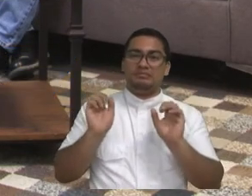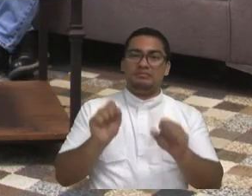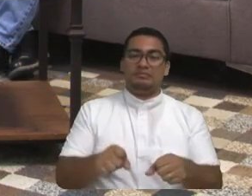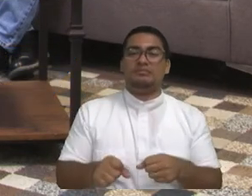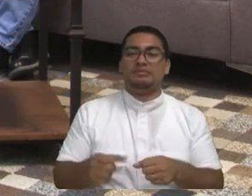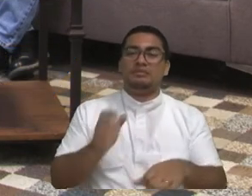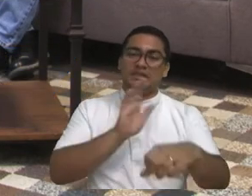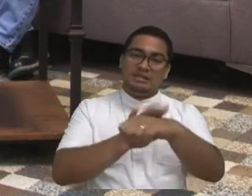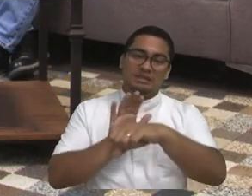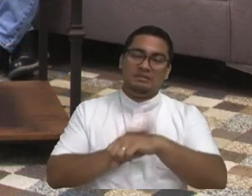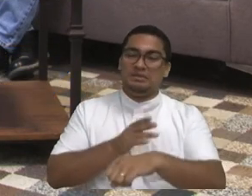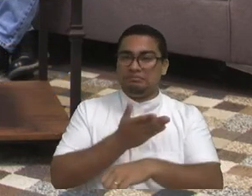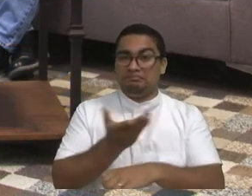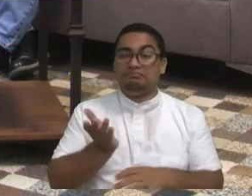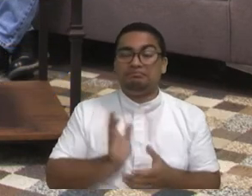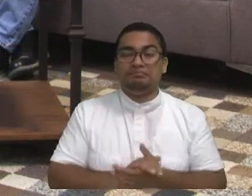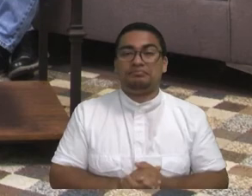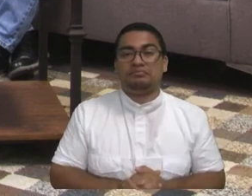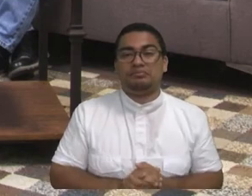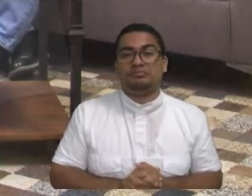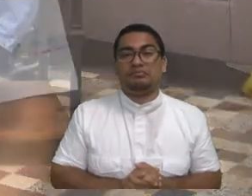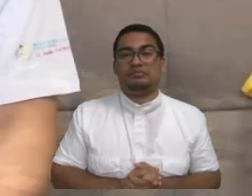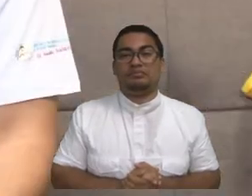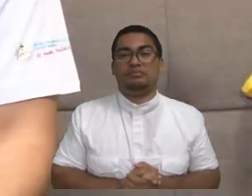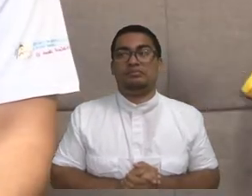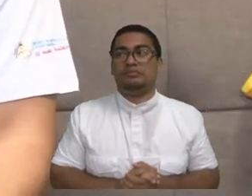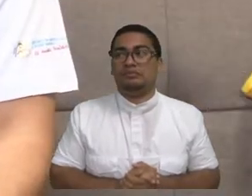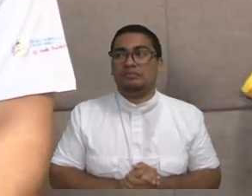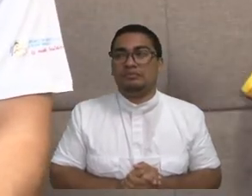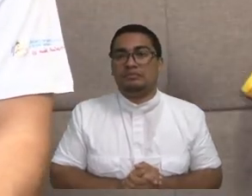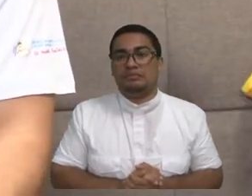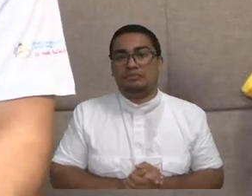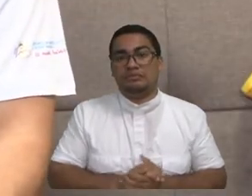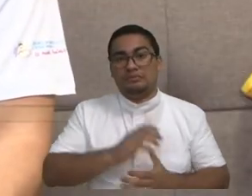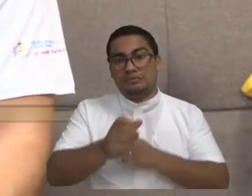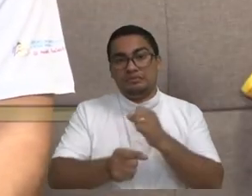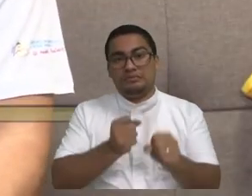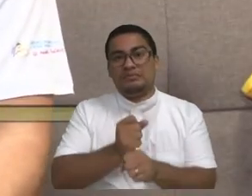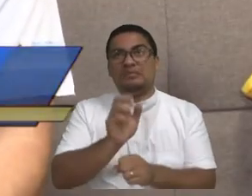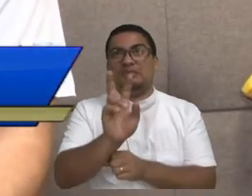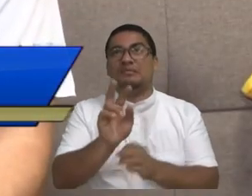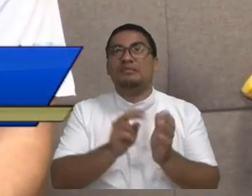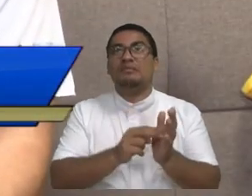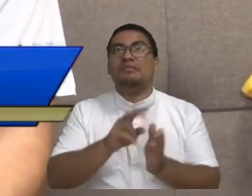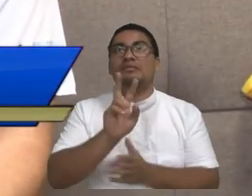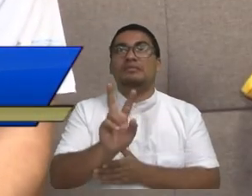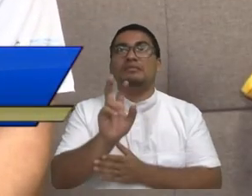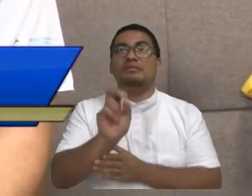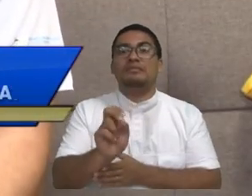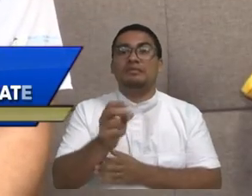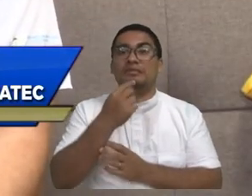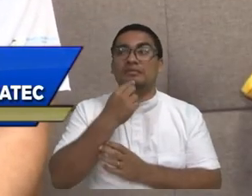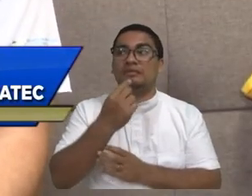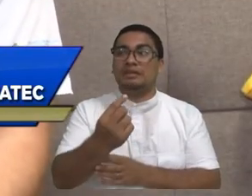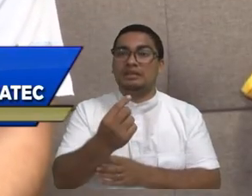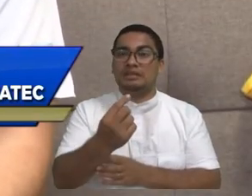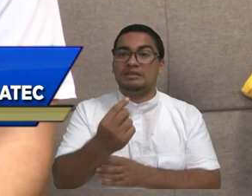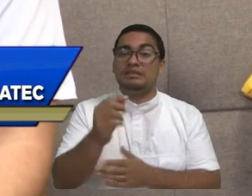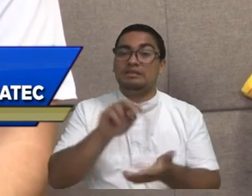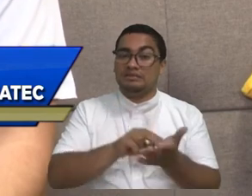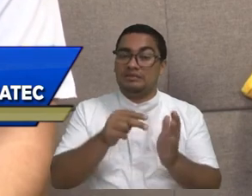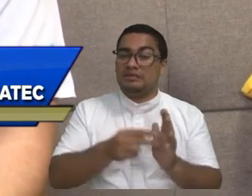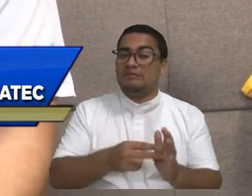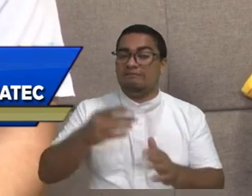la invitación que usted considere pertenece estamos entonces en este año 2020 ratificando ese